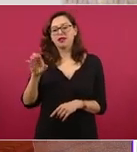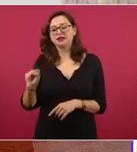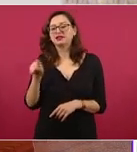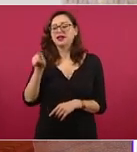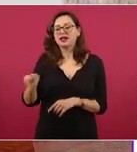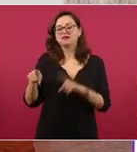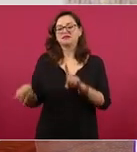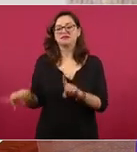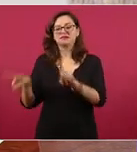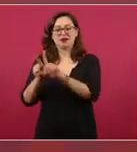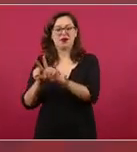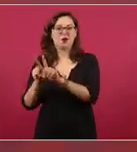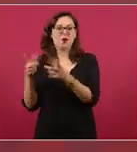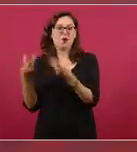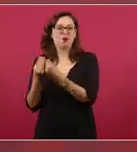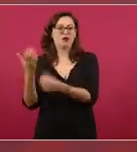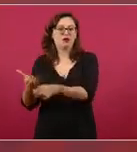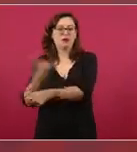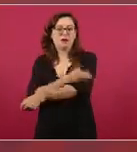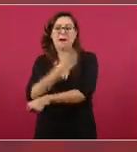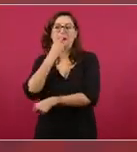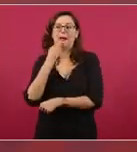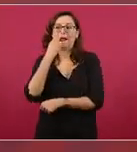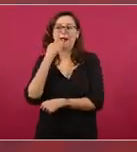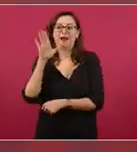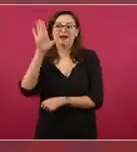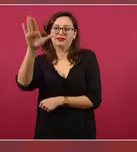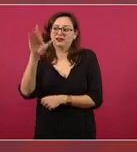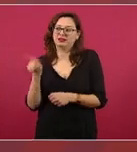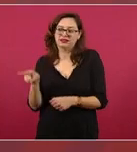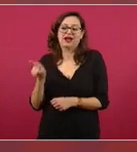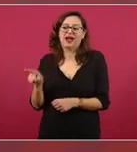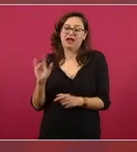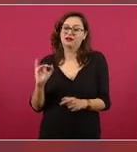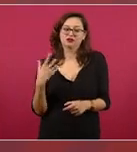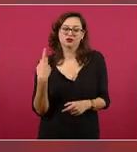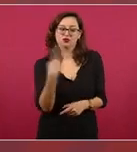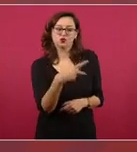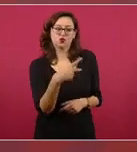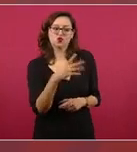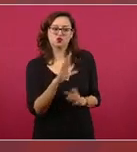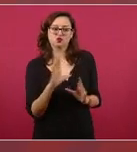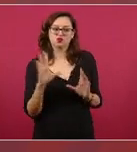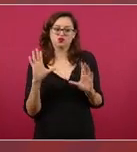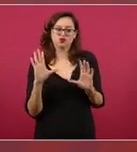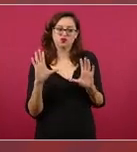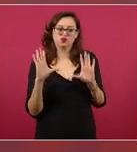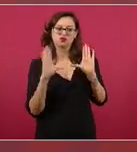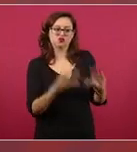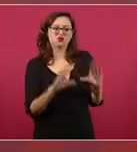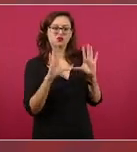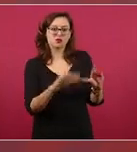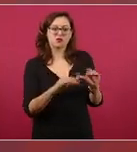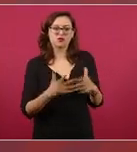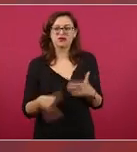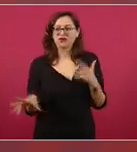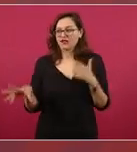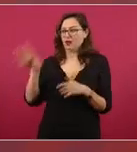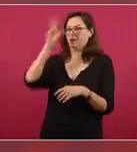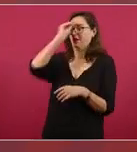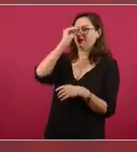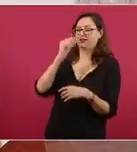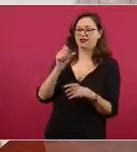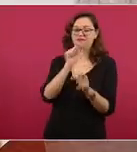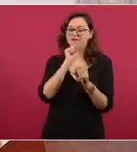dije, pues fue durante muchos años el ministro de la propaganda de